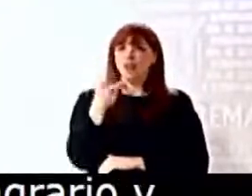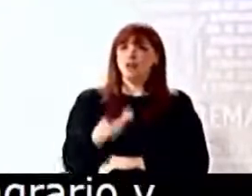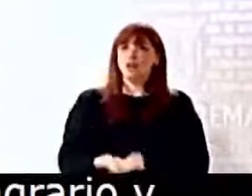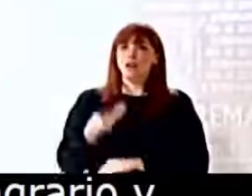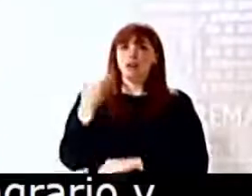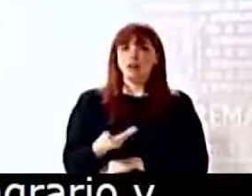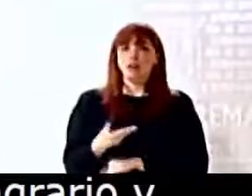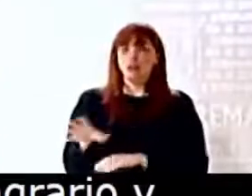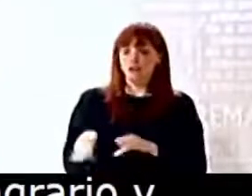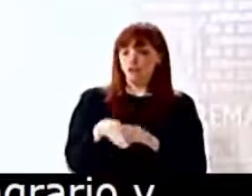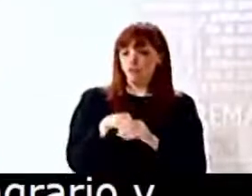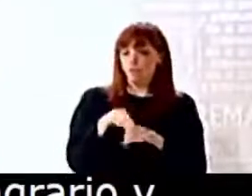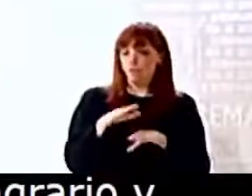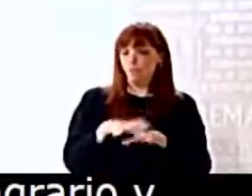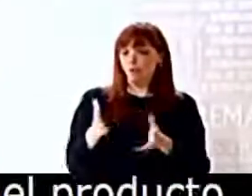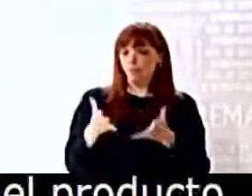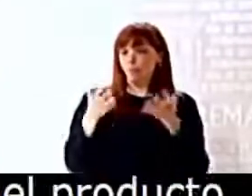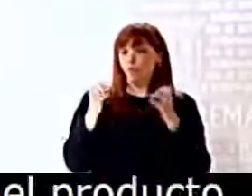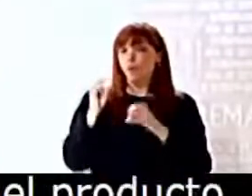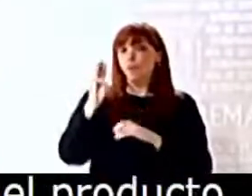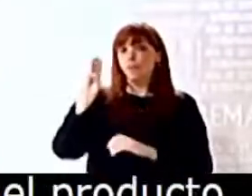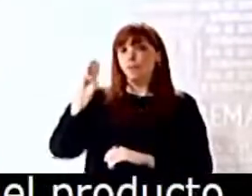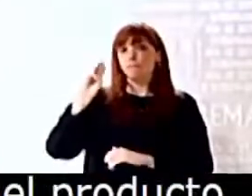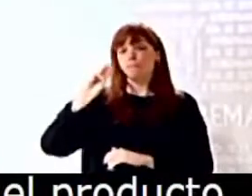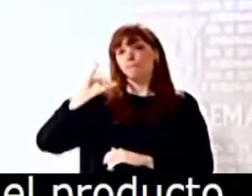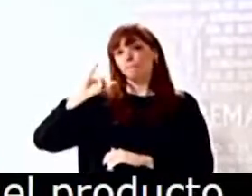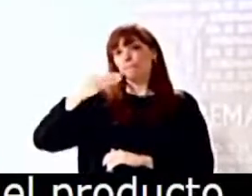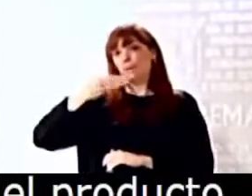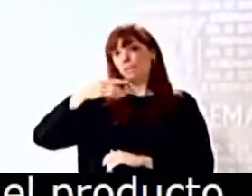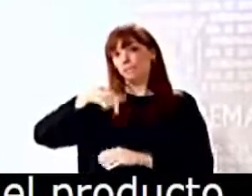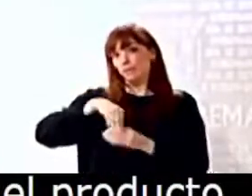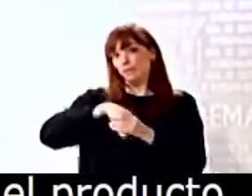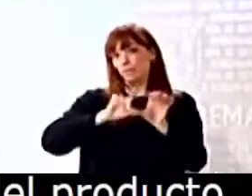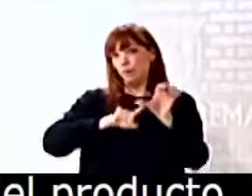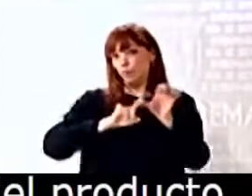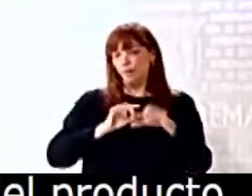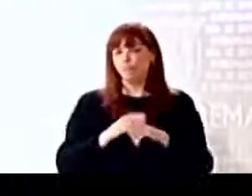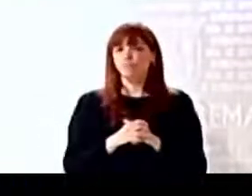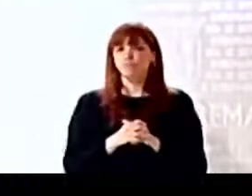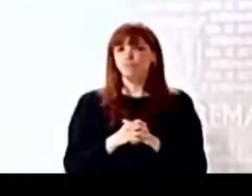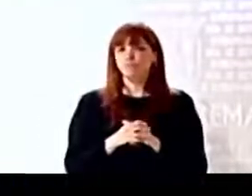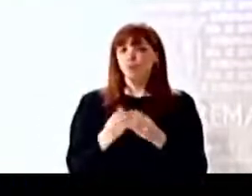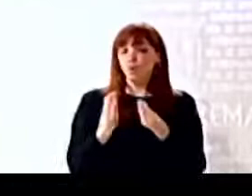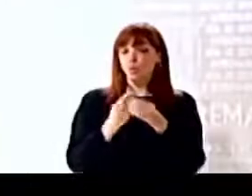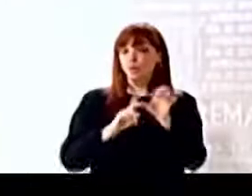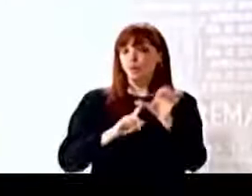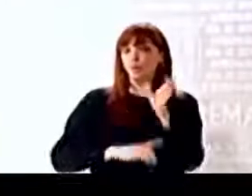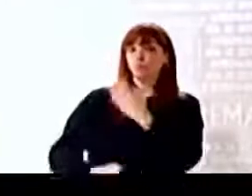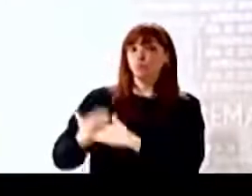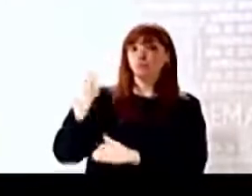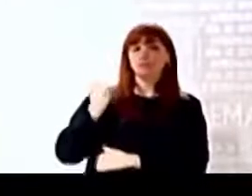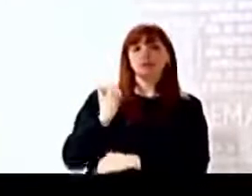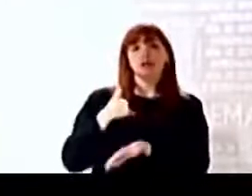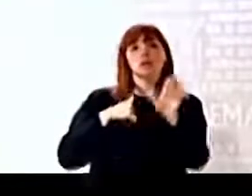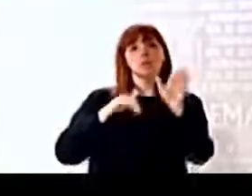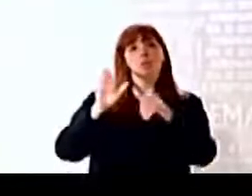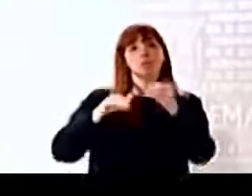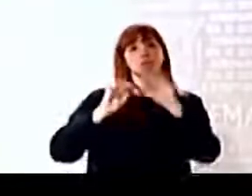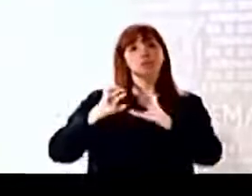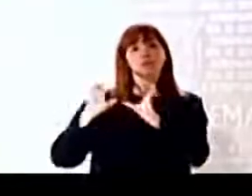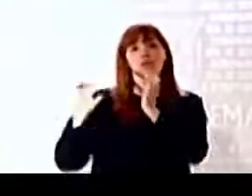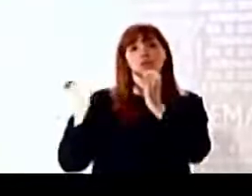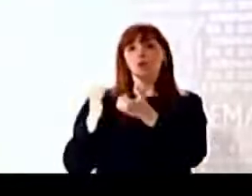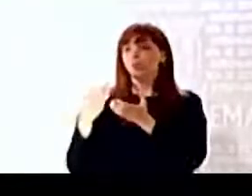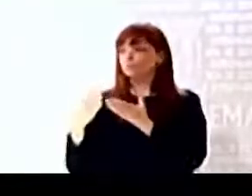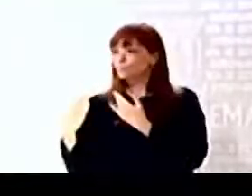del Producto Interior Bruto de esta región. La Junta de Extremadura en su día ya convocó y tuvo una reunión